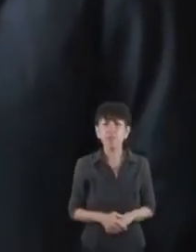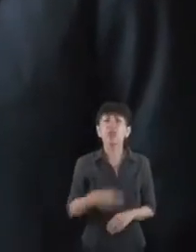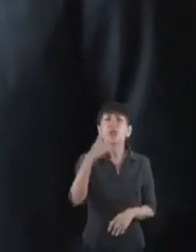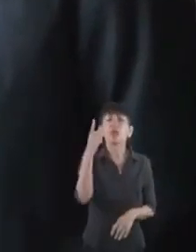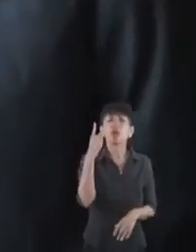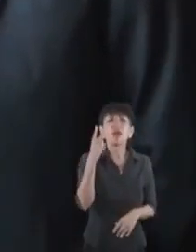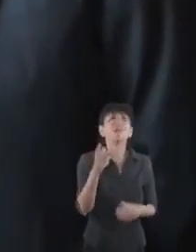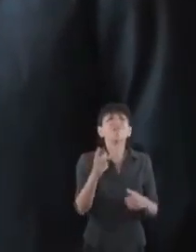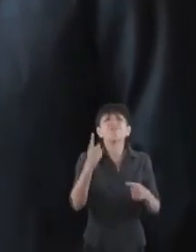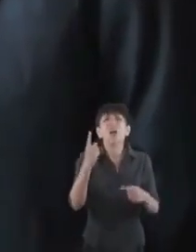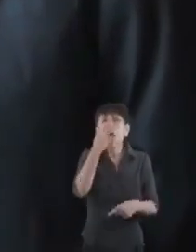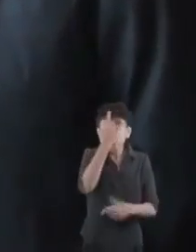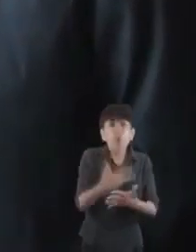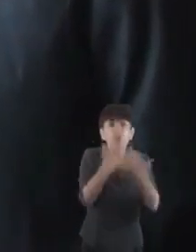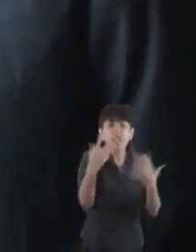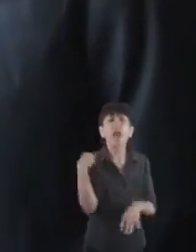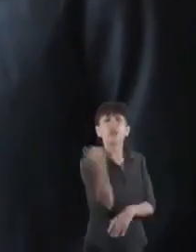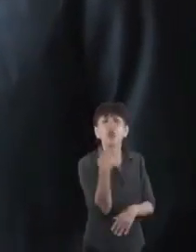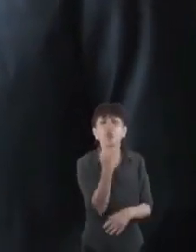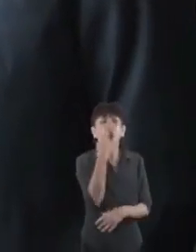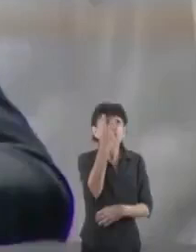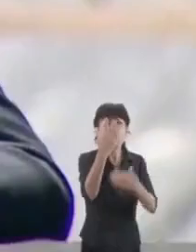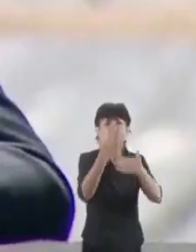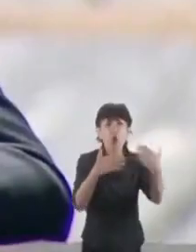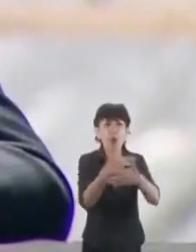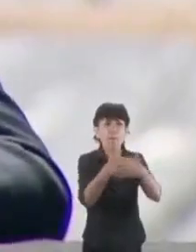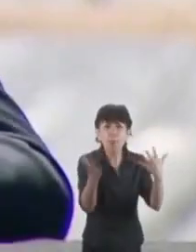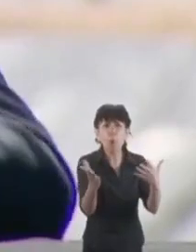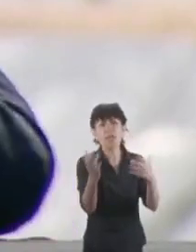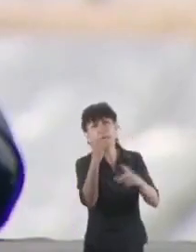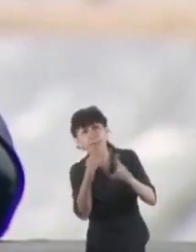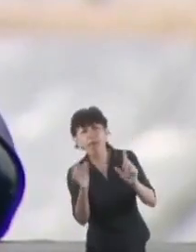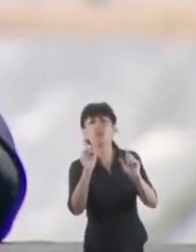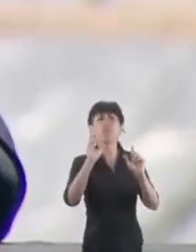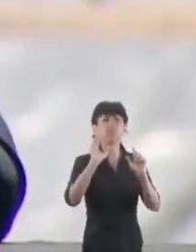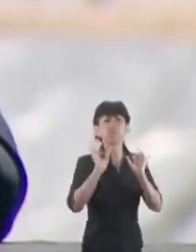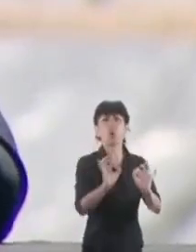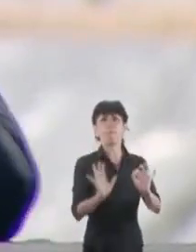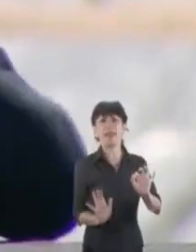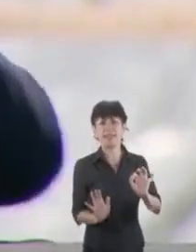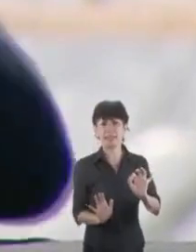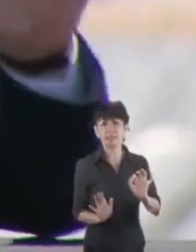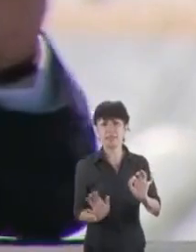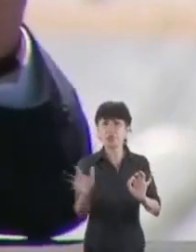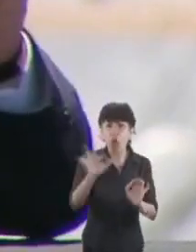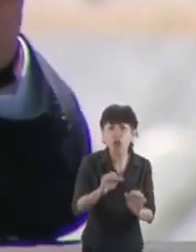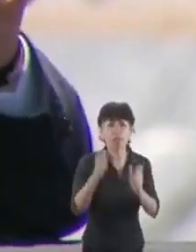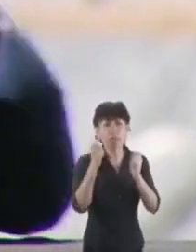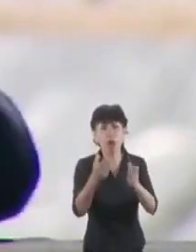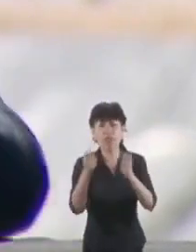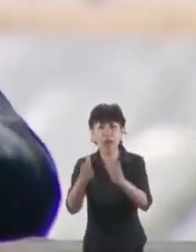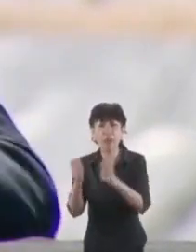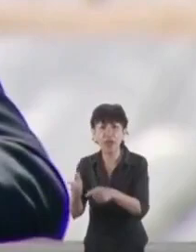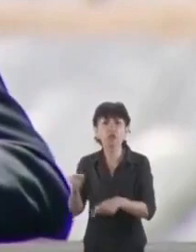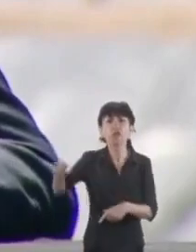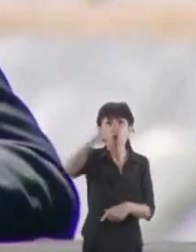2 obras públicas y media por día concluimos en nuestra gestión. Y la verdad yo lo digo con orgullo, porque todo eso es